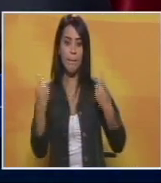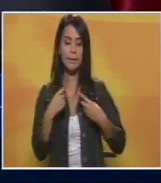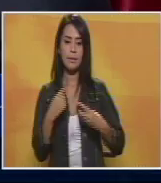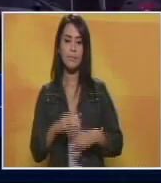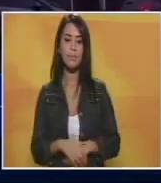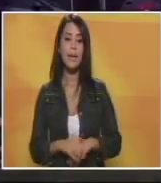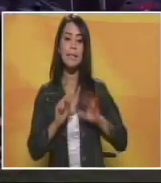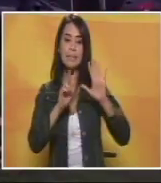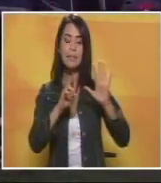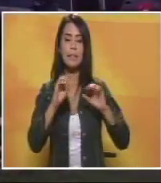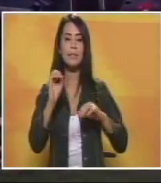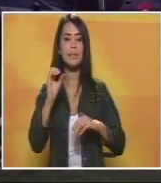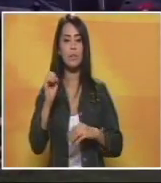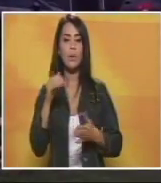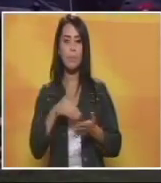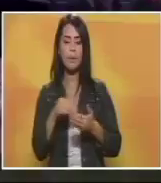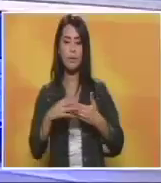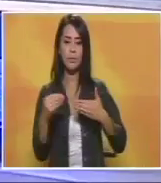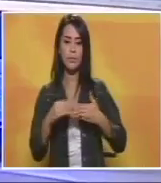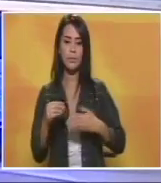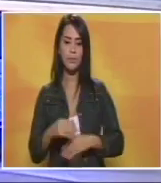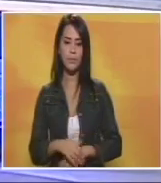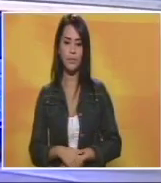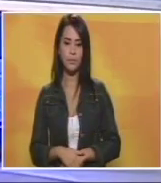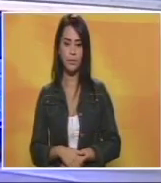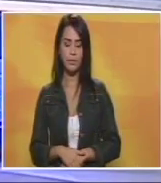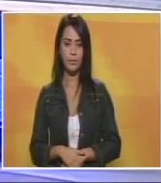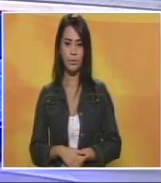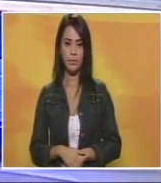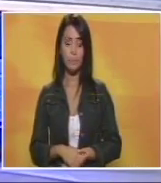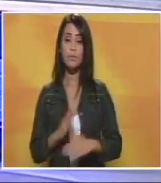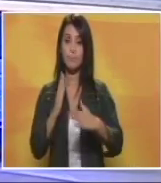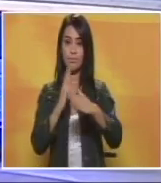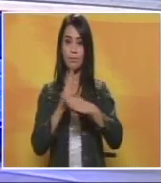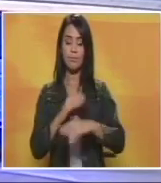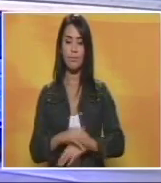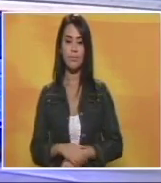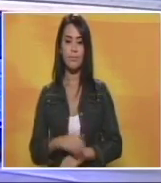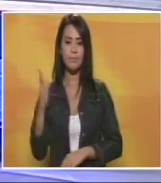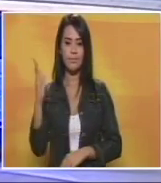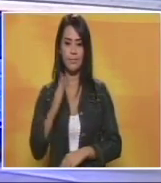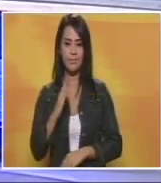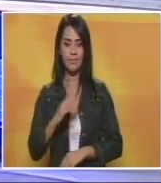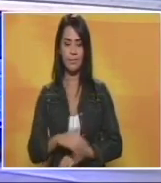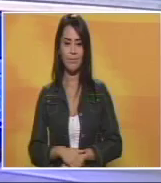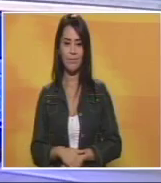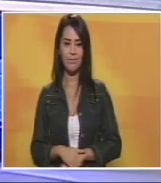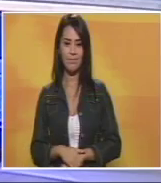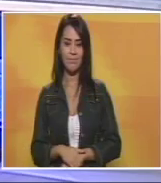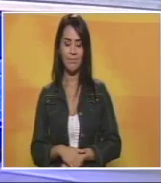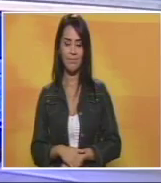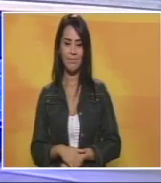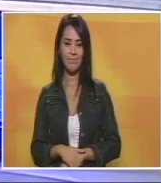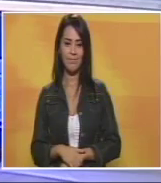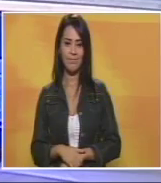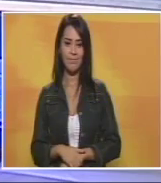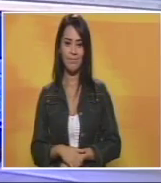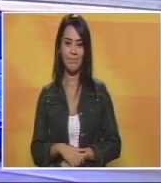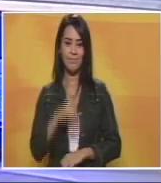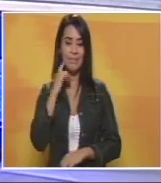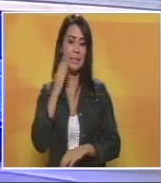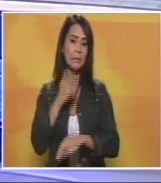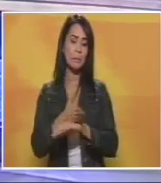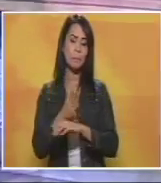sería de $700.000. Amigos, es momento de hacer nuestra primera pausa. Así es, Carielis, al regreso. Sigue